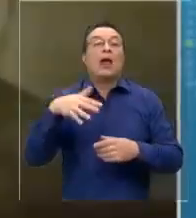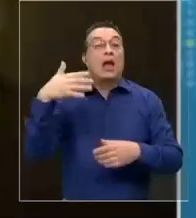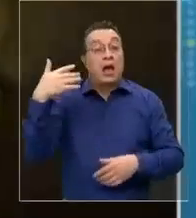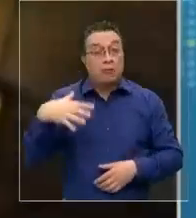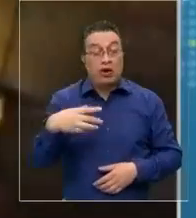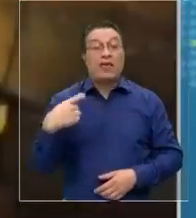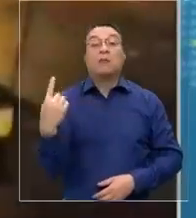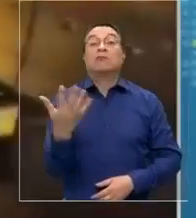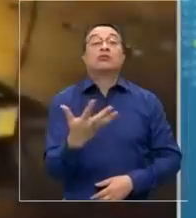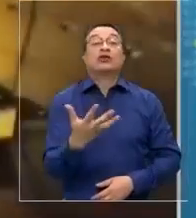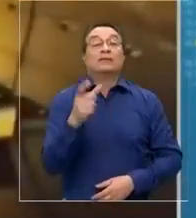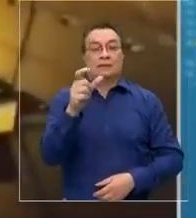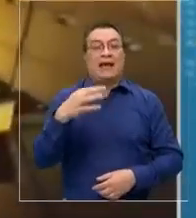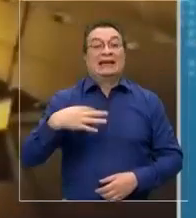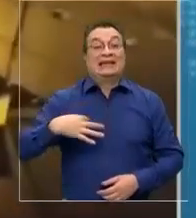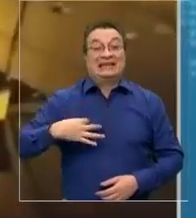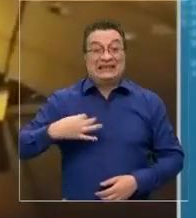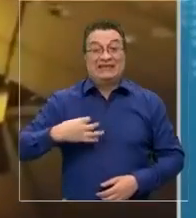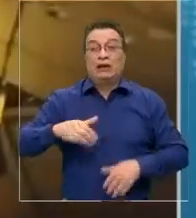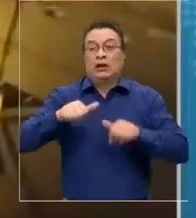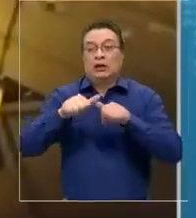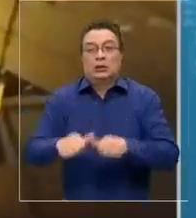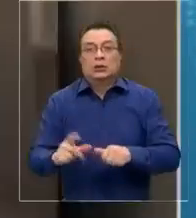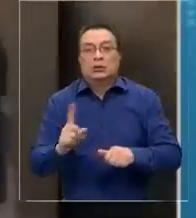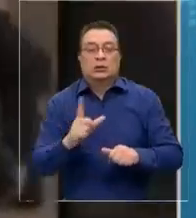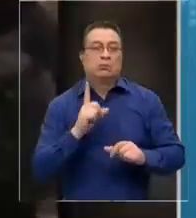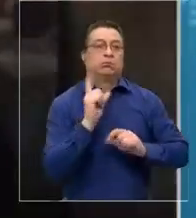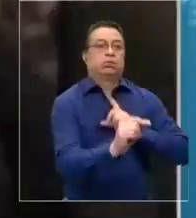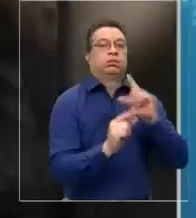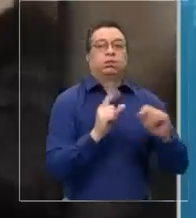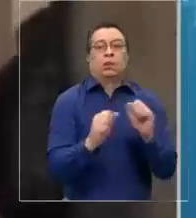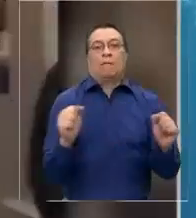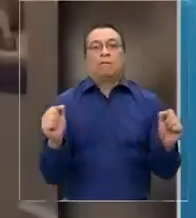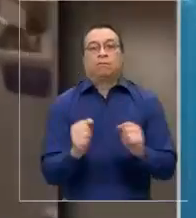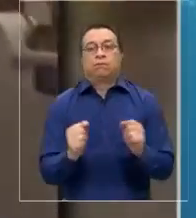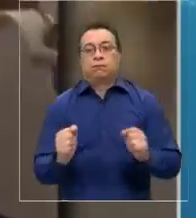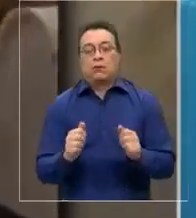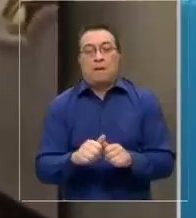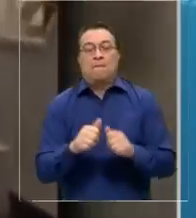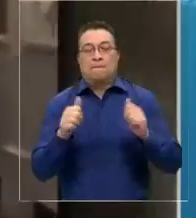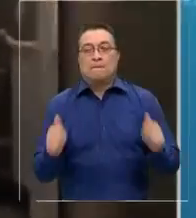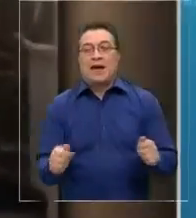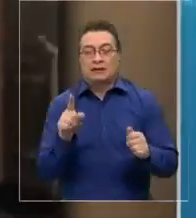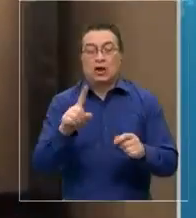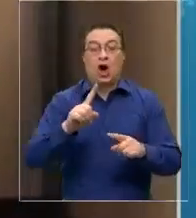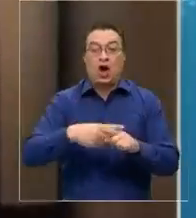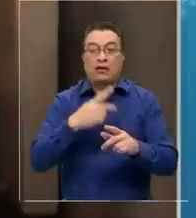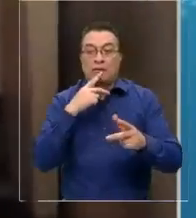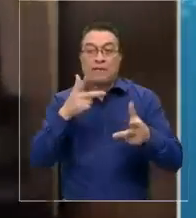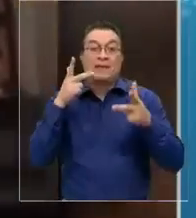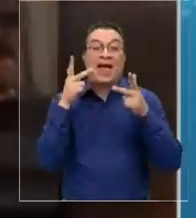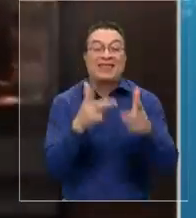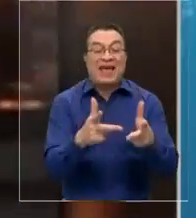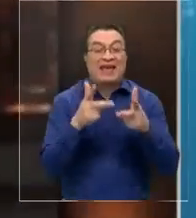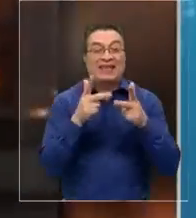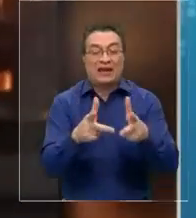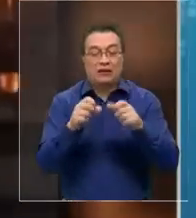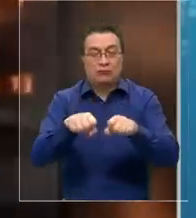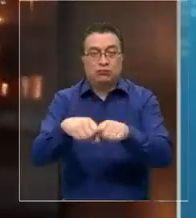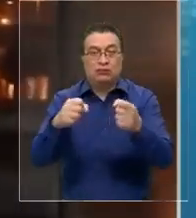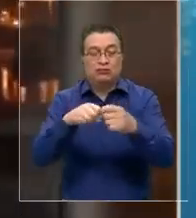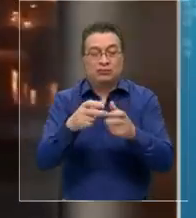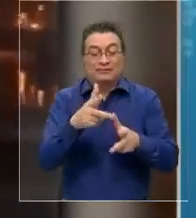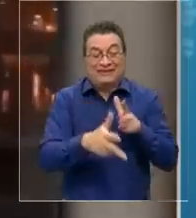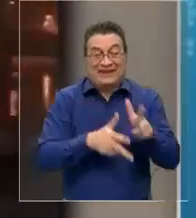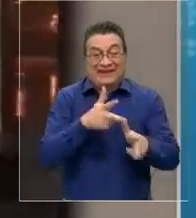civil pueda mantenerse en ese lugar. De modo que estamos viendo qué es lo que ocurre con este nuevo ataque, con los eventuales daños en las cercanías de la